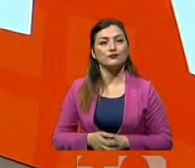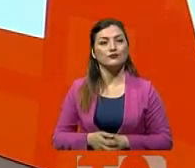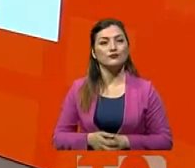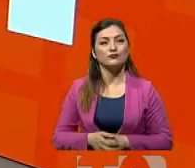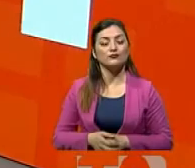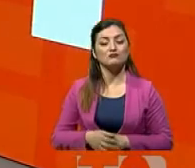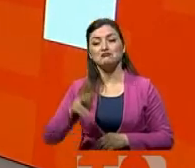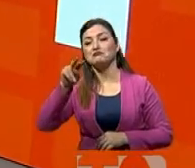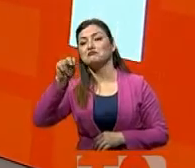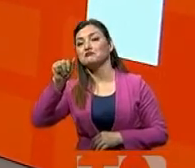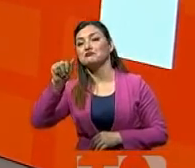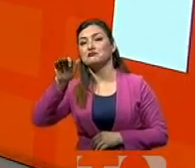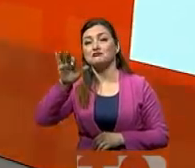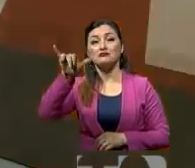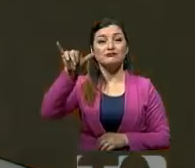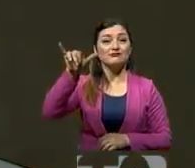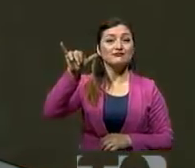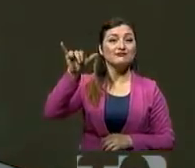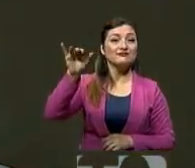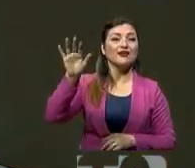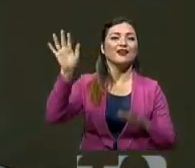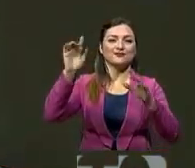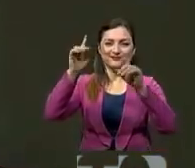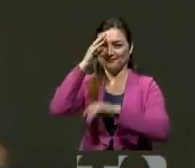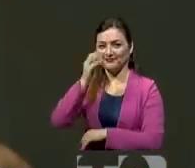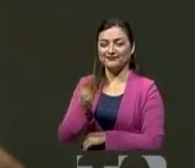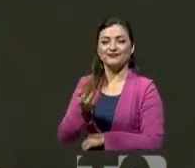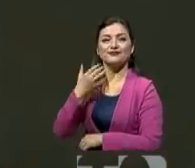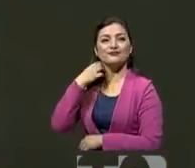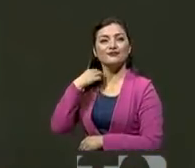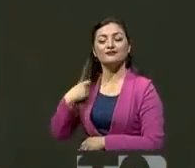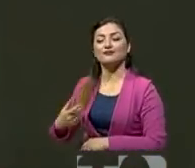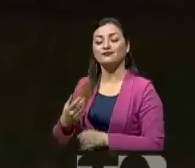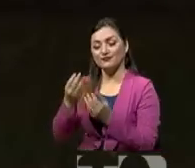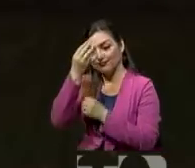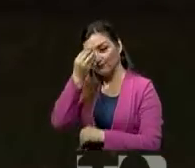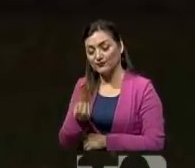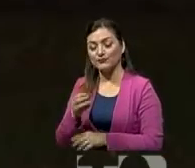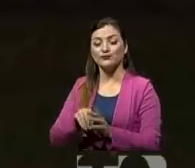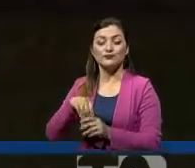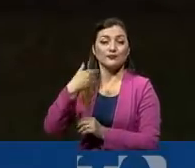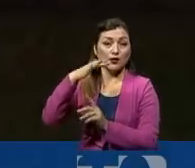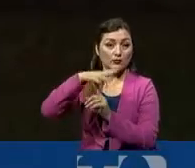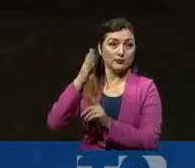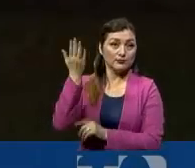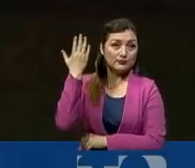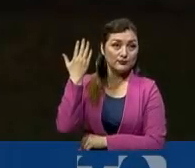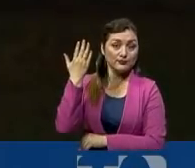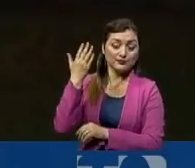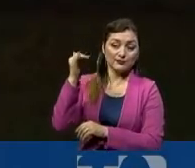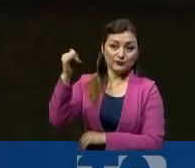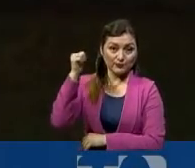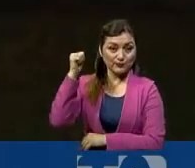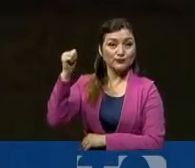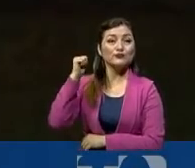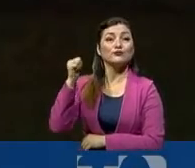Nati, ¿estás ahí? Buen día, Helen, amigos televidentes. Nos encontramos en las afueras del Parque Bicentenario. El día de ayer salimos en una microonda